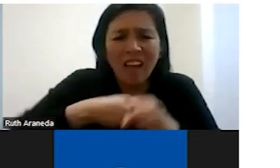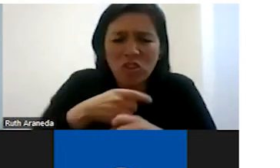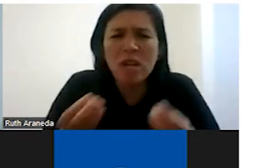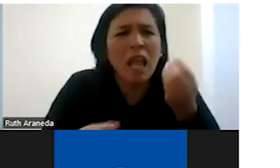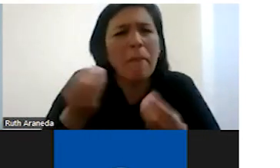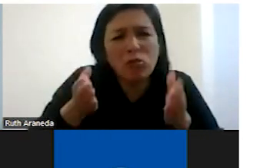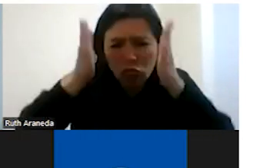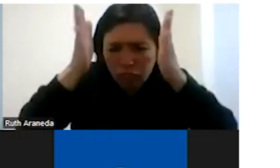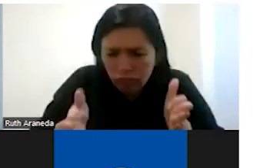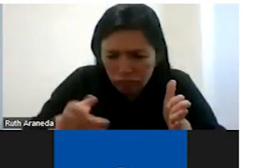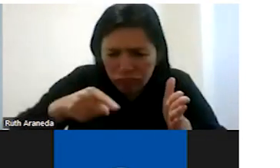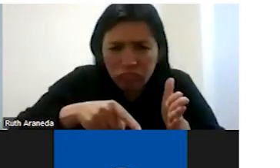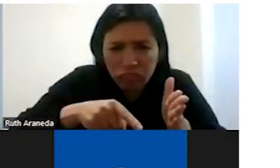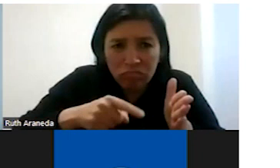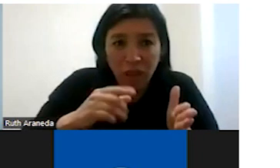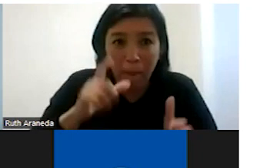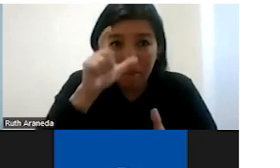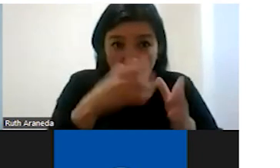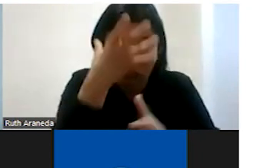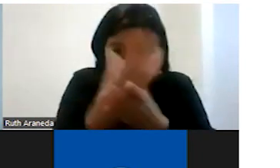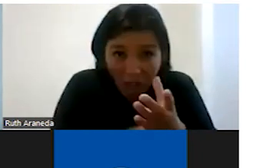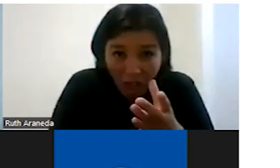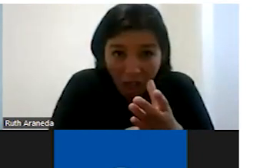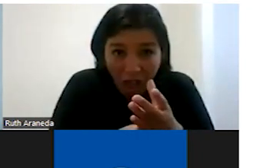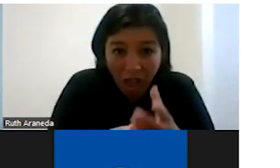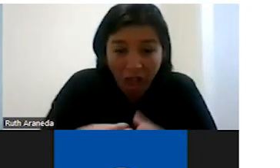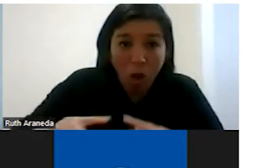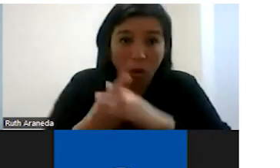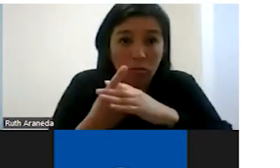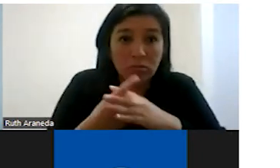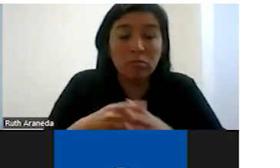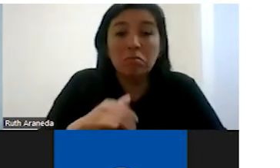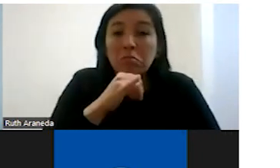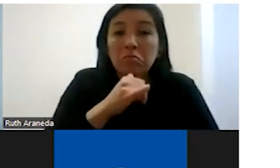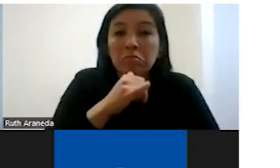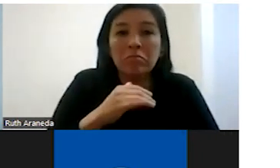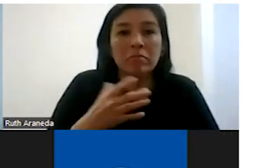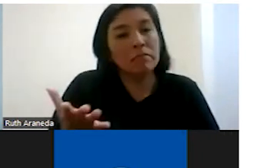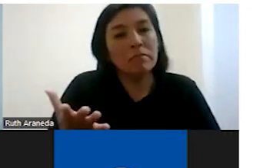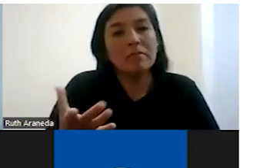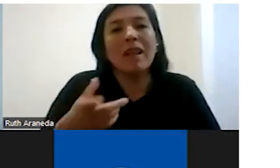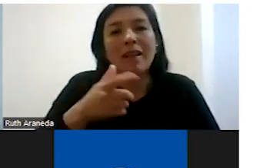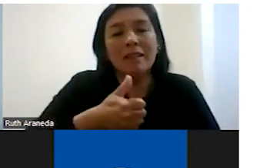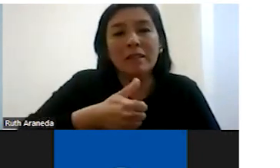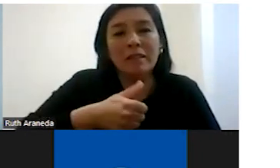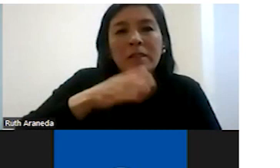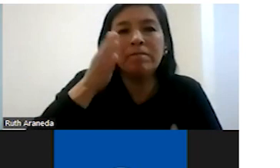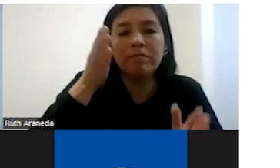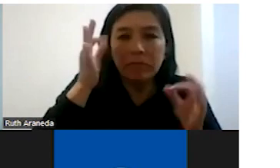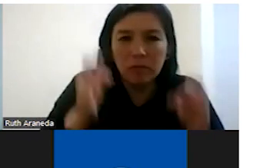gente no desaparece ni aparece de la nada. O sea, son procesos. Y claro, en este momento estamos en este punto